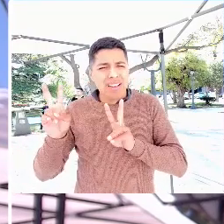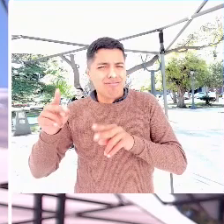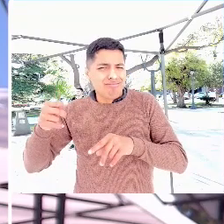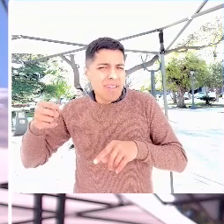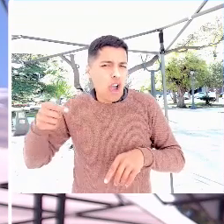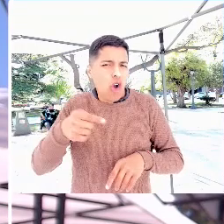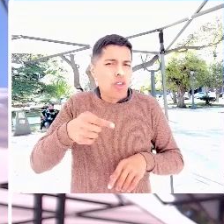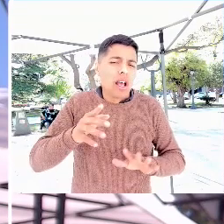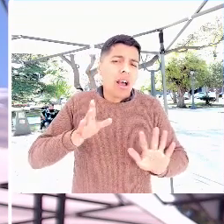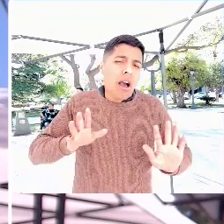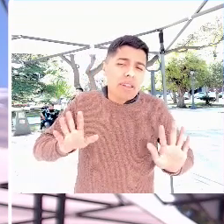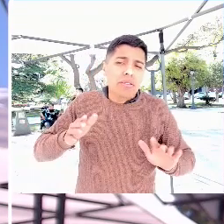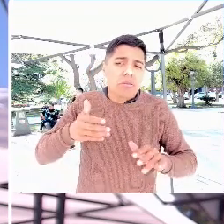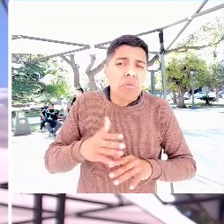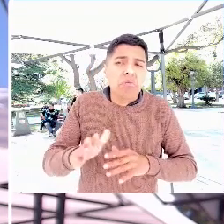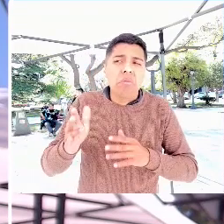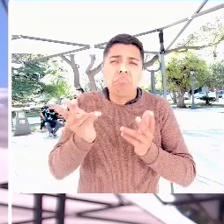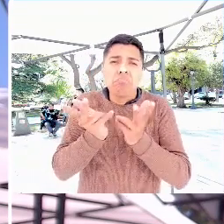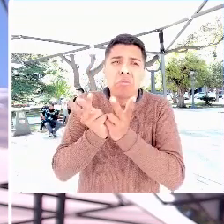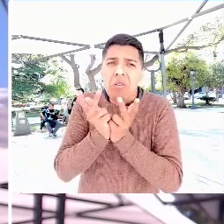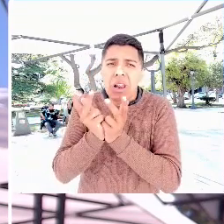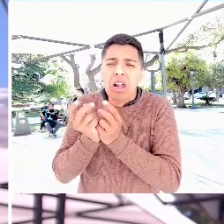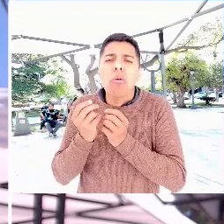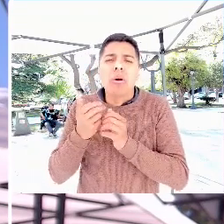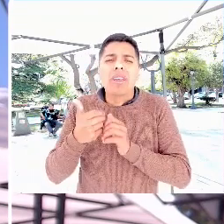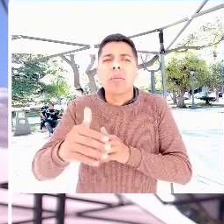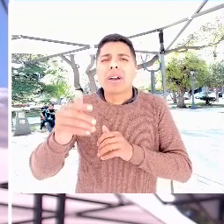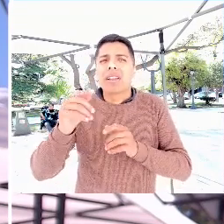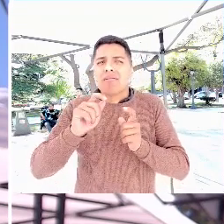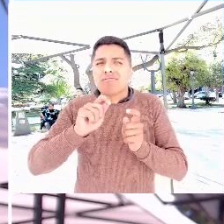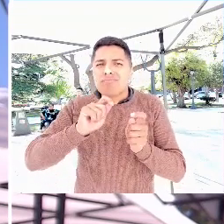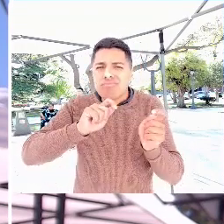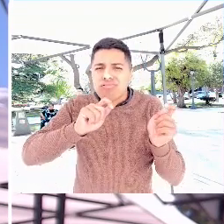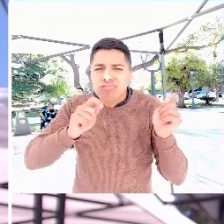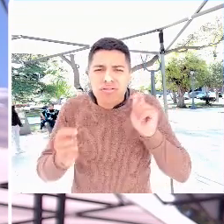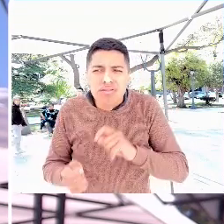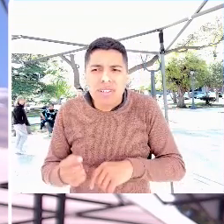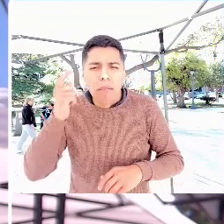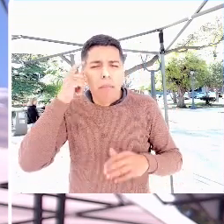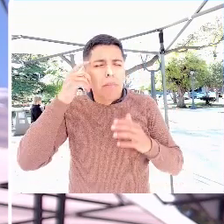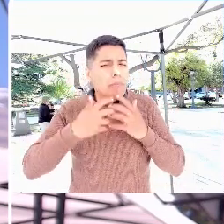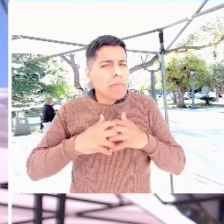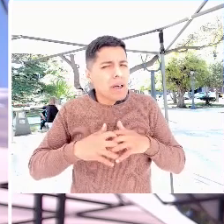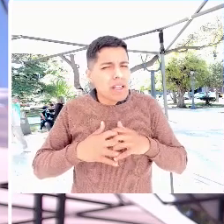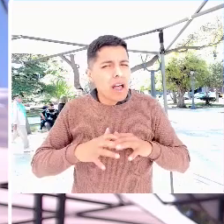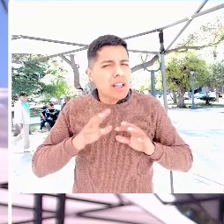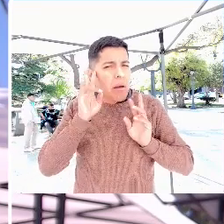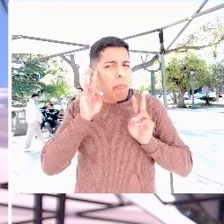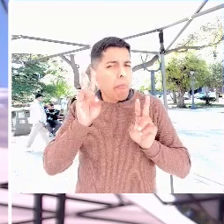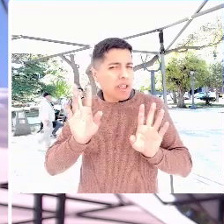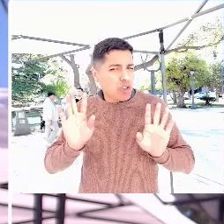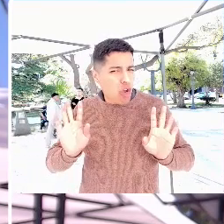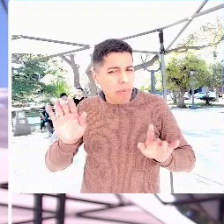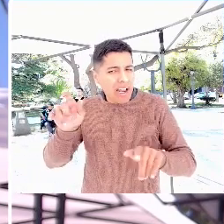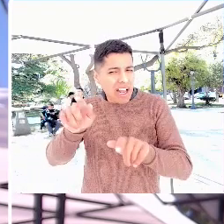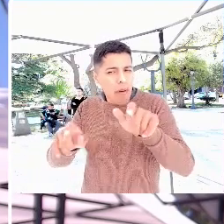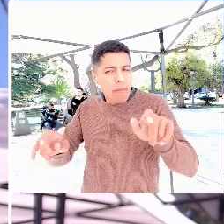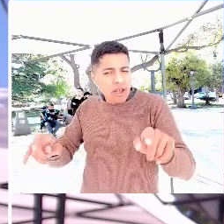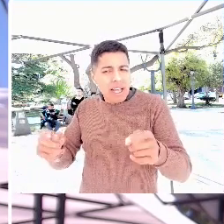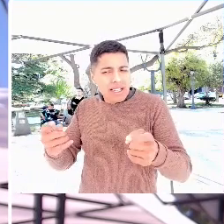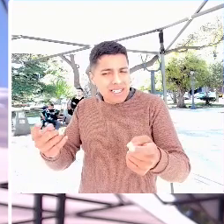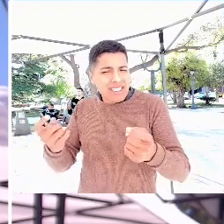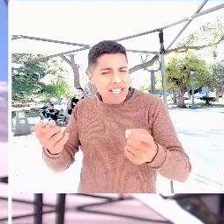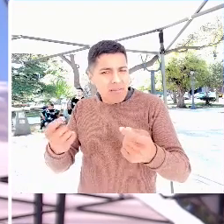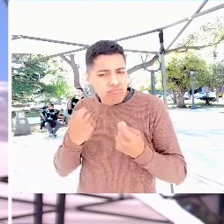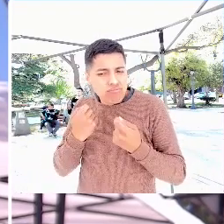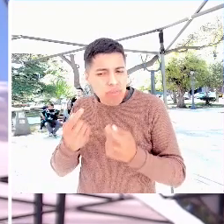a ver qué es lo que se puede ir modificando en la práctica, siempre pensando en que siempre sean los beneficios para los vecinos de Godoy